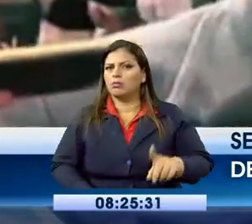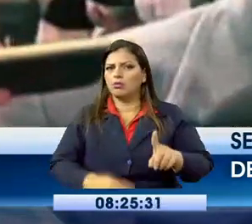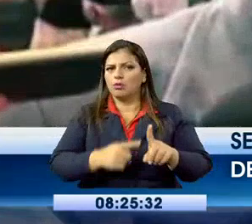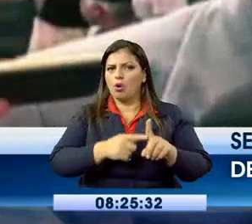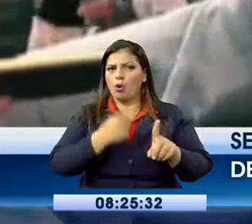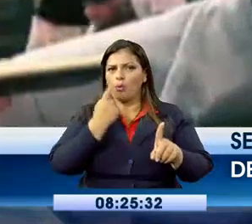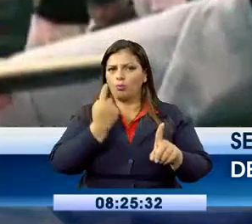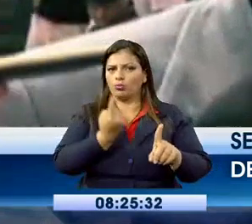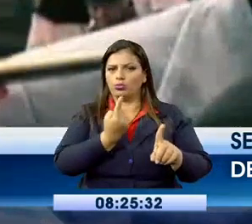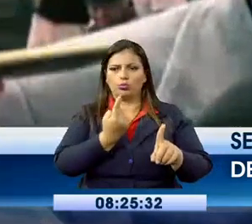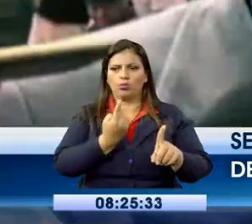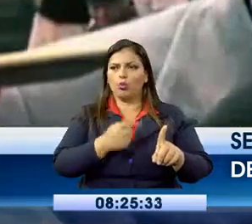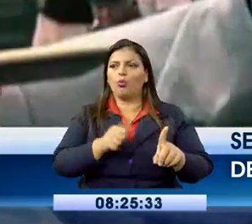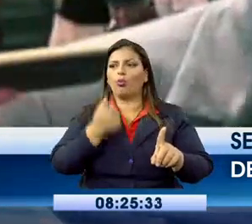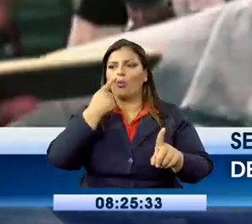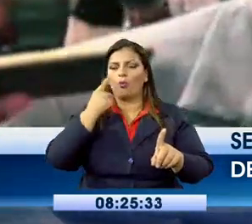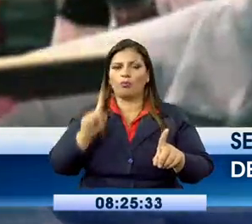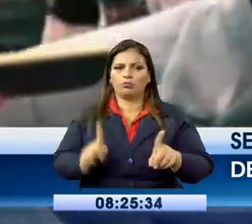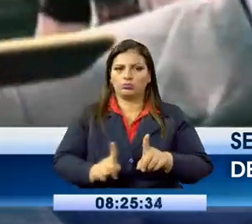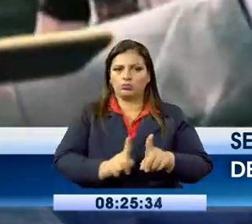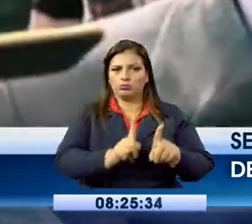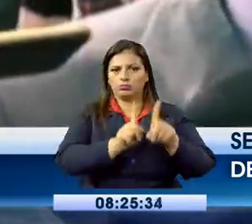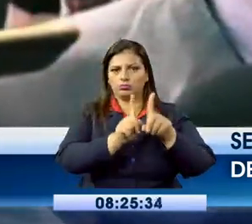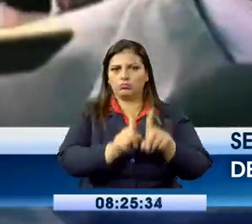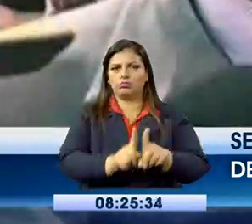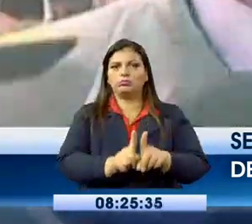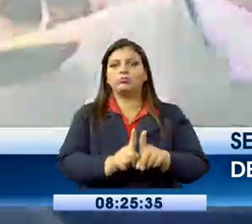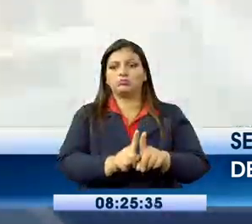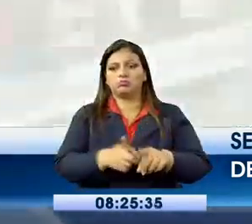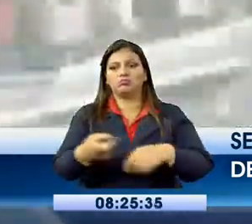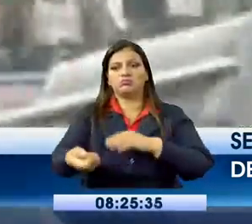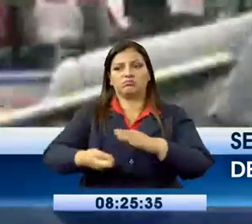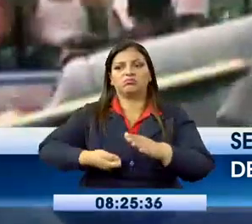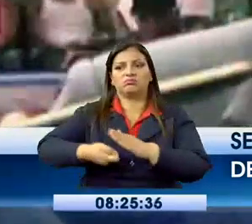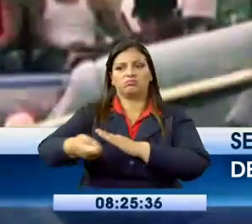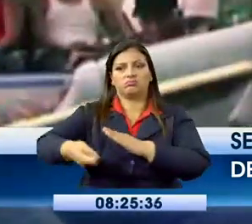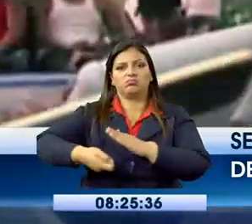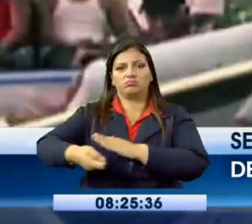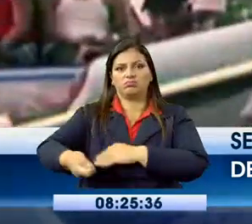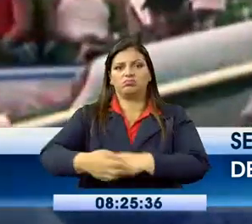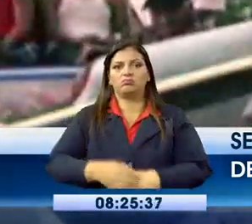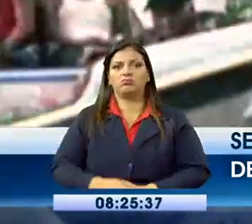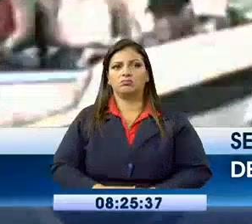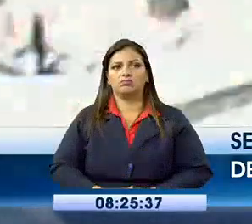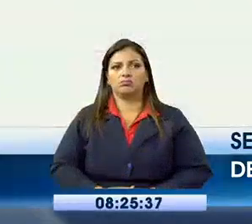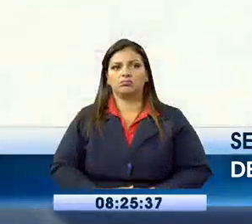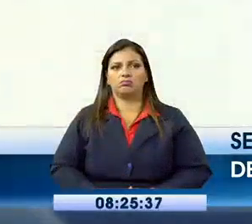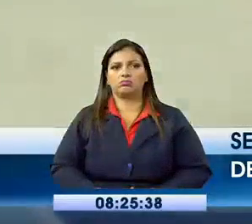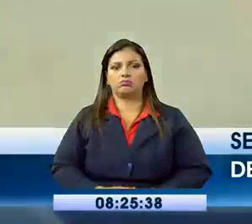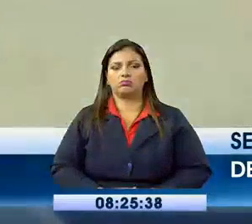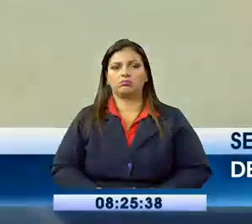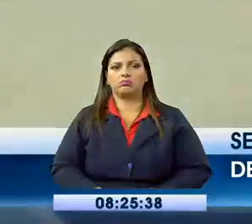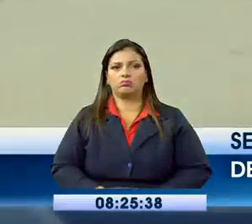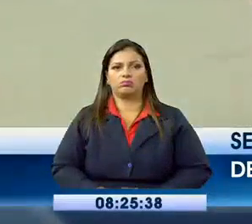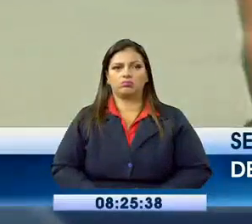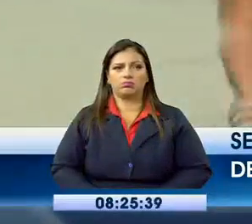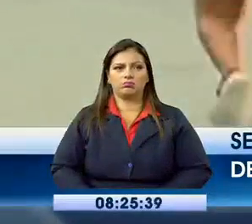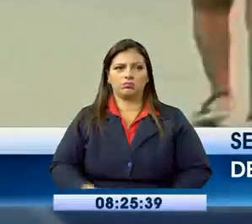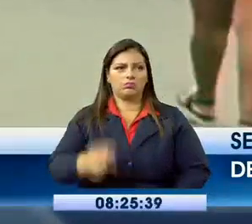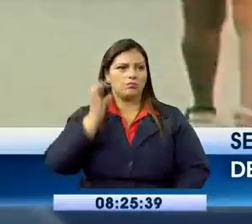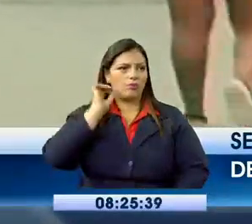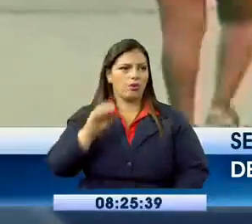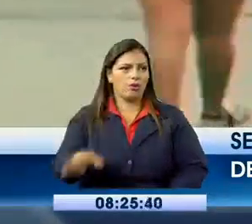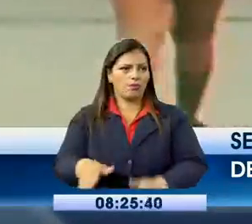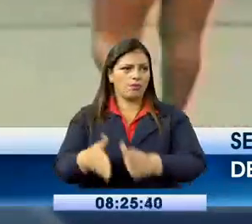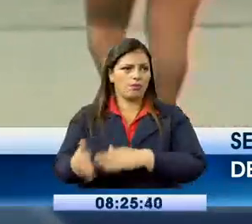presuntos sospechosos en este femicidio. Adicional al conviviente, exactamente. Sí, efectivamente, una persona de sexo masculino. La familia de la víctima